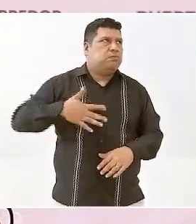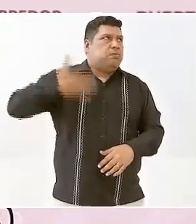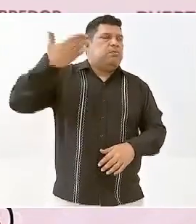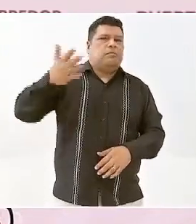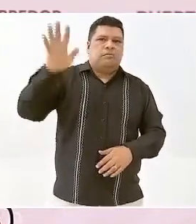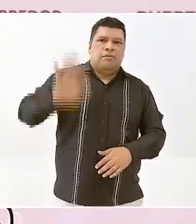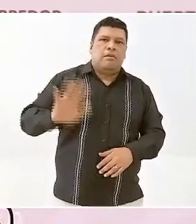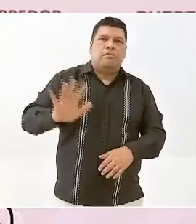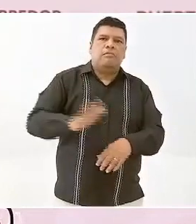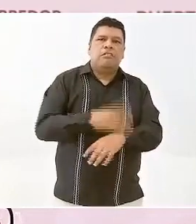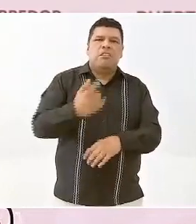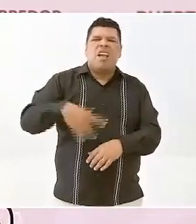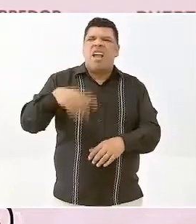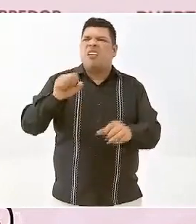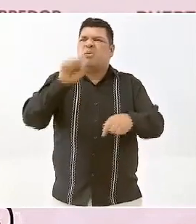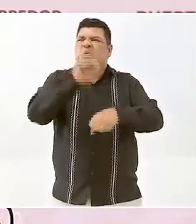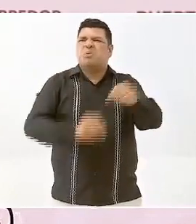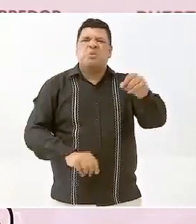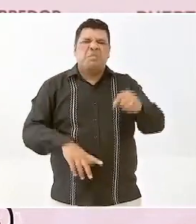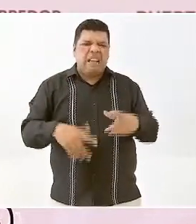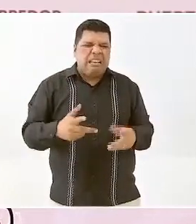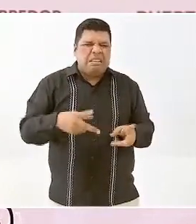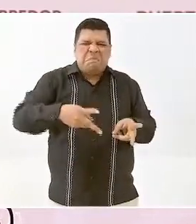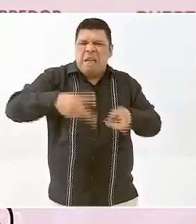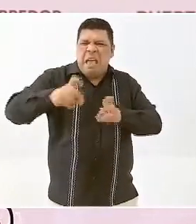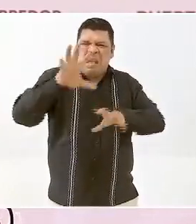el sureste ni siquiera para robar,